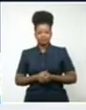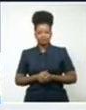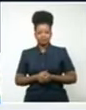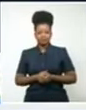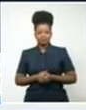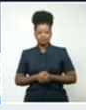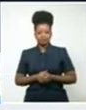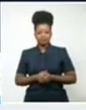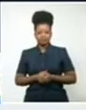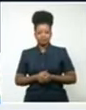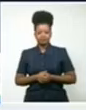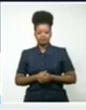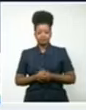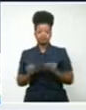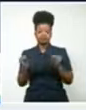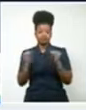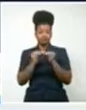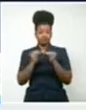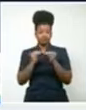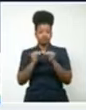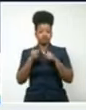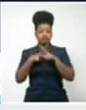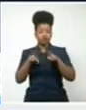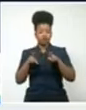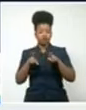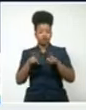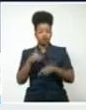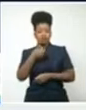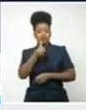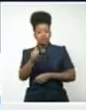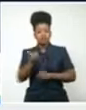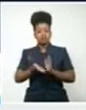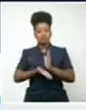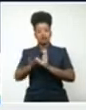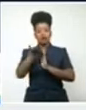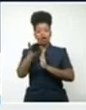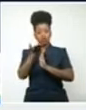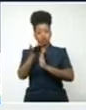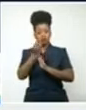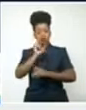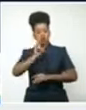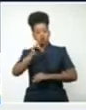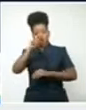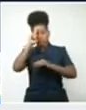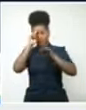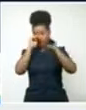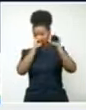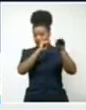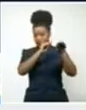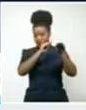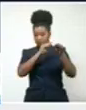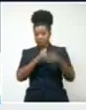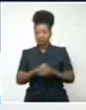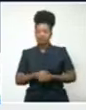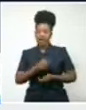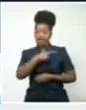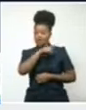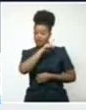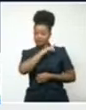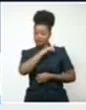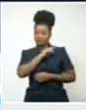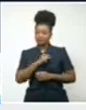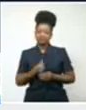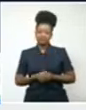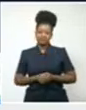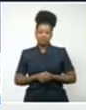pegado, pero son 10 altas contra 9 ingresos, contra 9 confirmados. De todas formas, es un